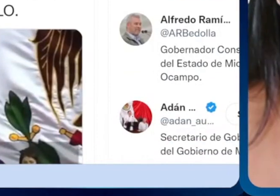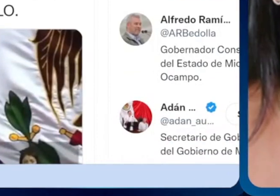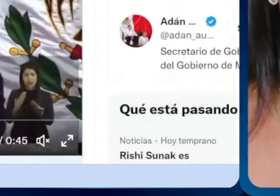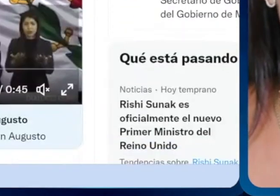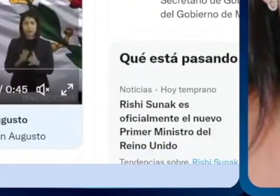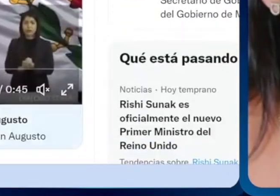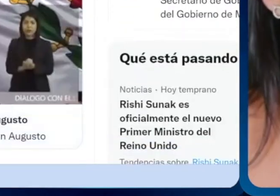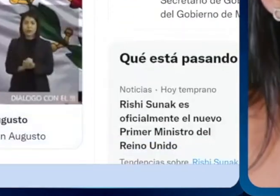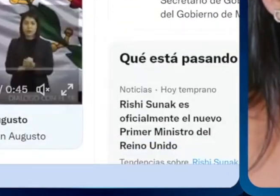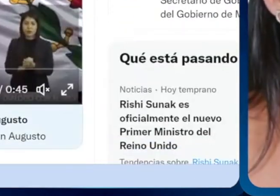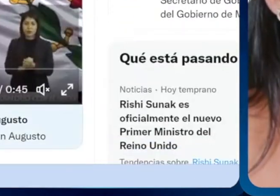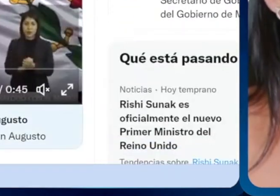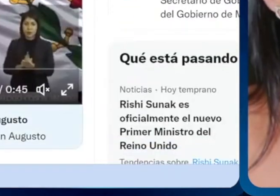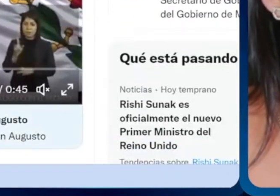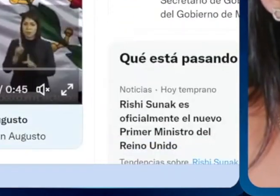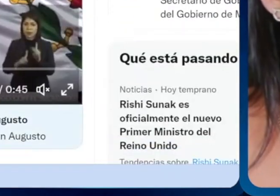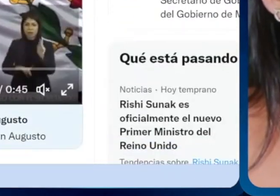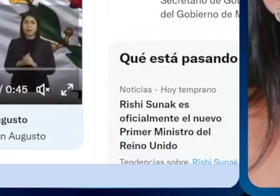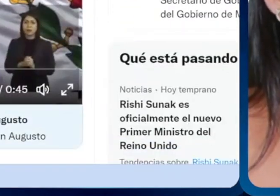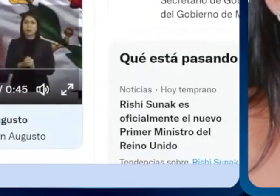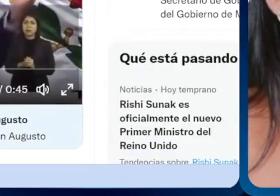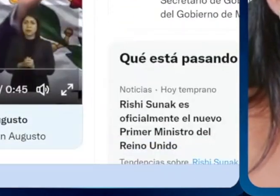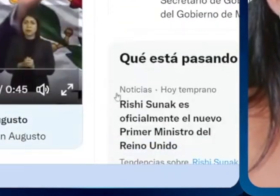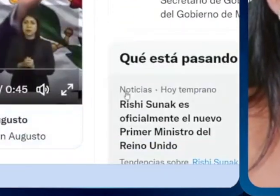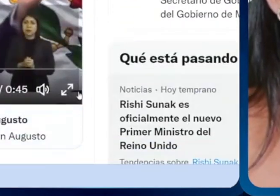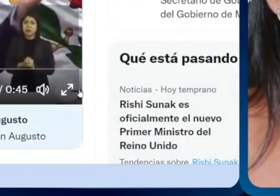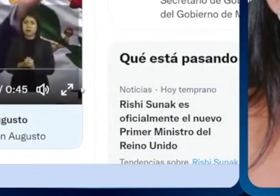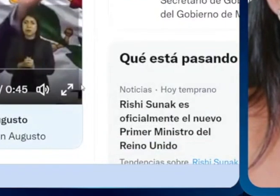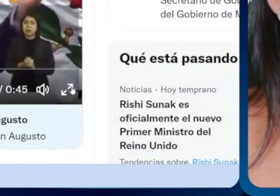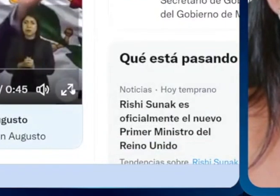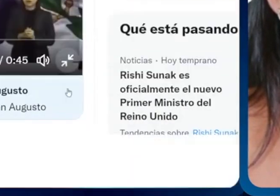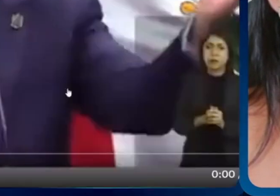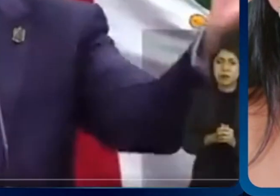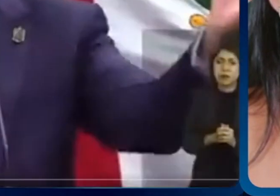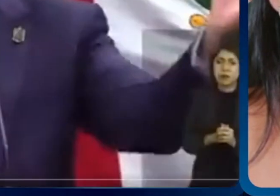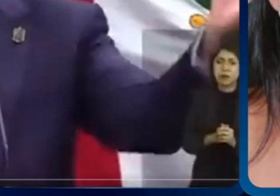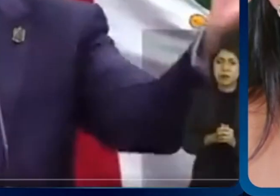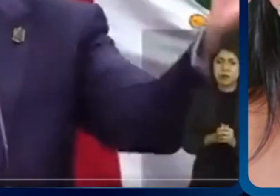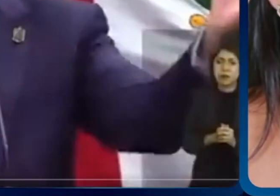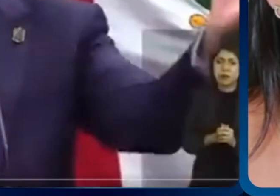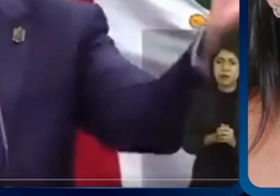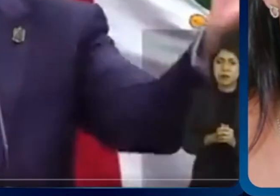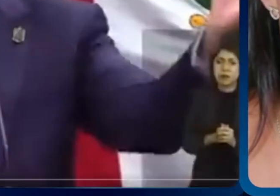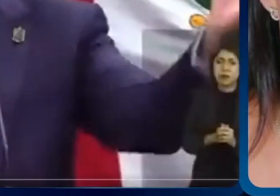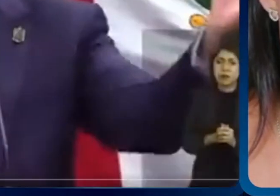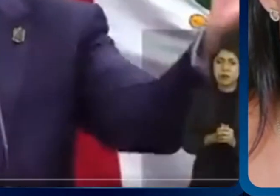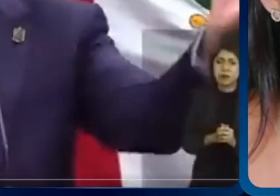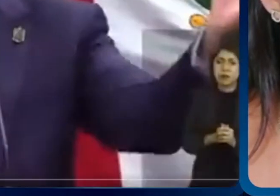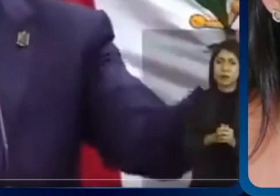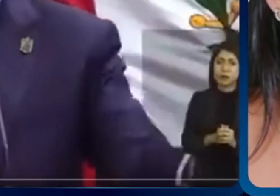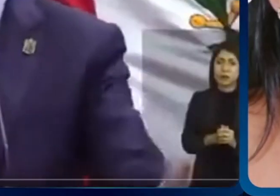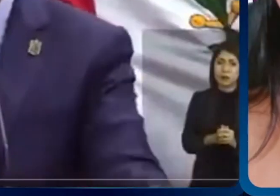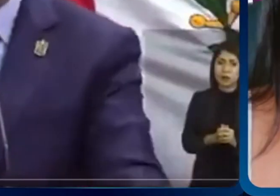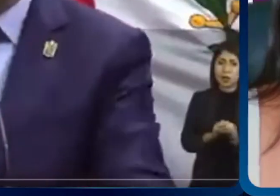de Michoacán, de Morena, le da el respaldo a Adán Augusto para apoyarlo a la presidencia de la República. Vamos a